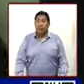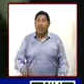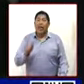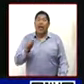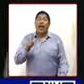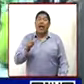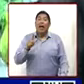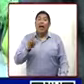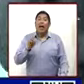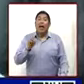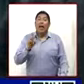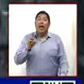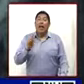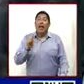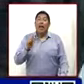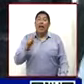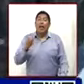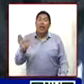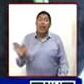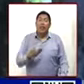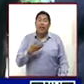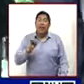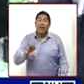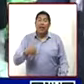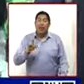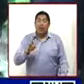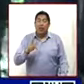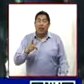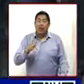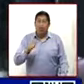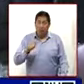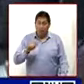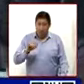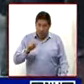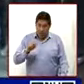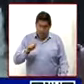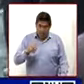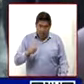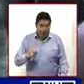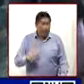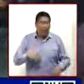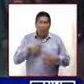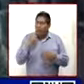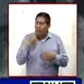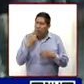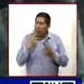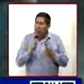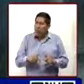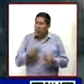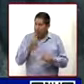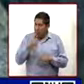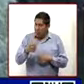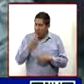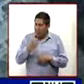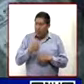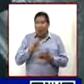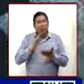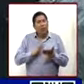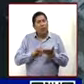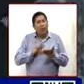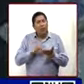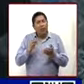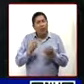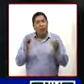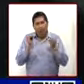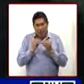llama. Como hemos visto entonces y hemos sido testigos y como nos dijo una persona de las que entrevistamos, falta actualización